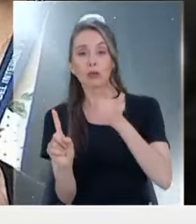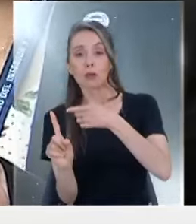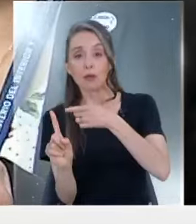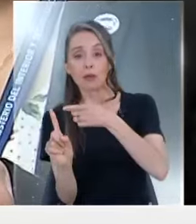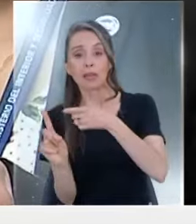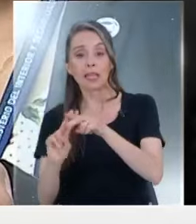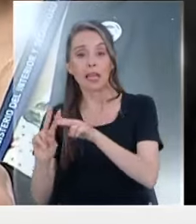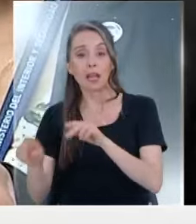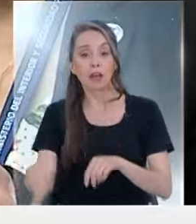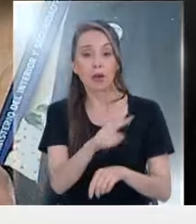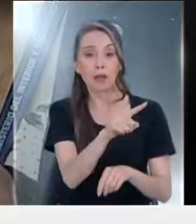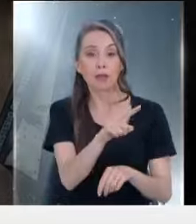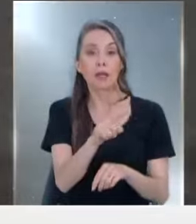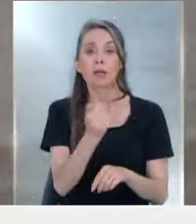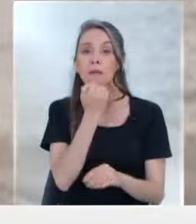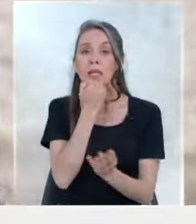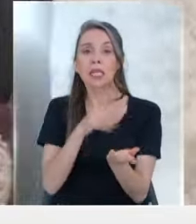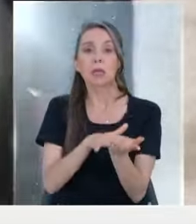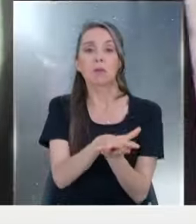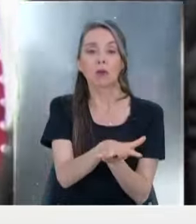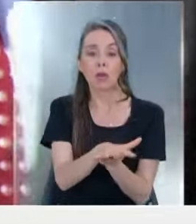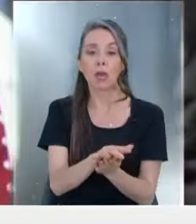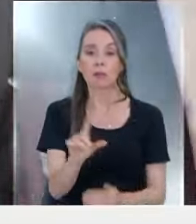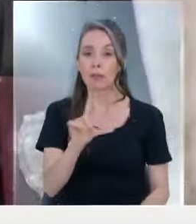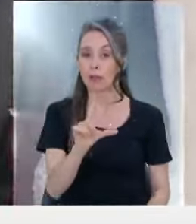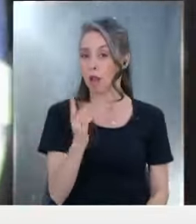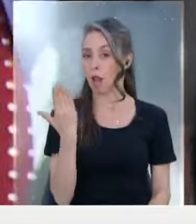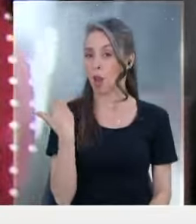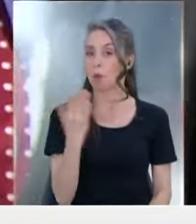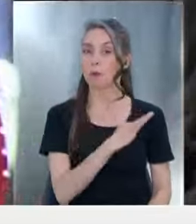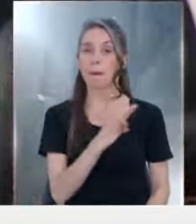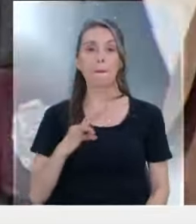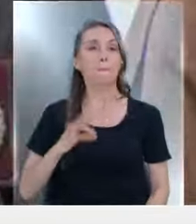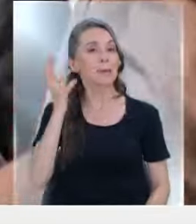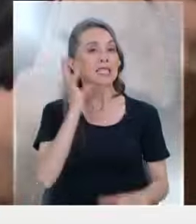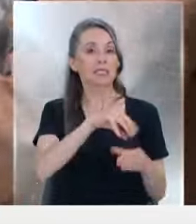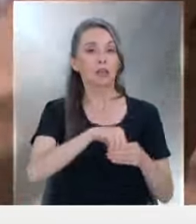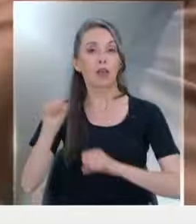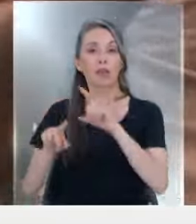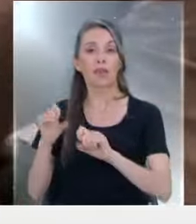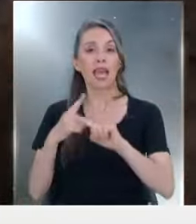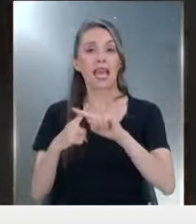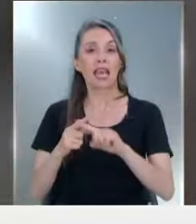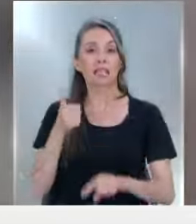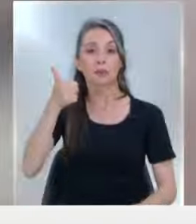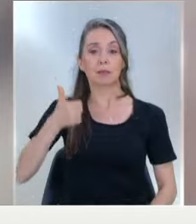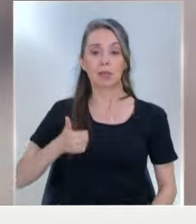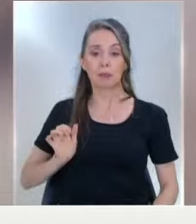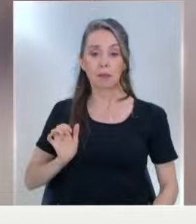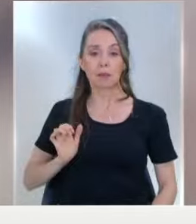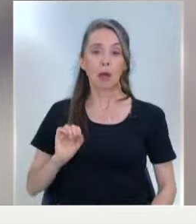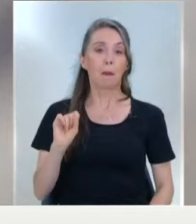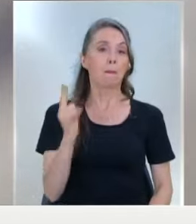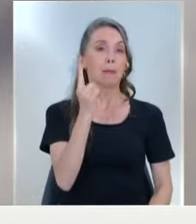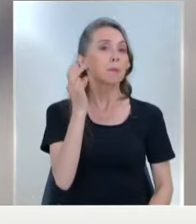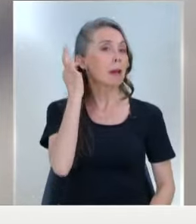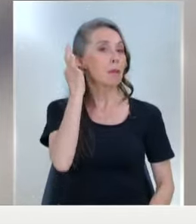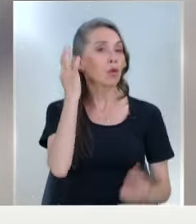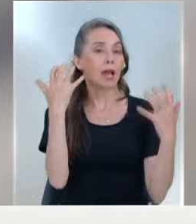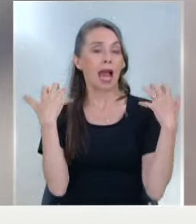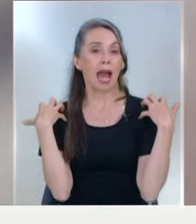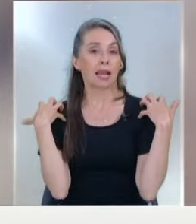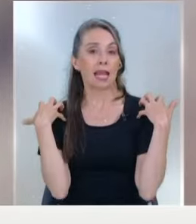ejercidas de modo imprudente. Y si bien el lunes la ministra del Interior defendía a la ex prefecta inspectora y primera mujer al